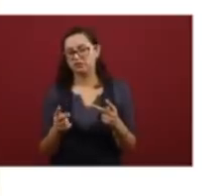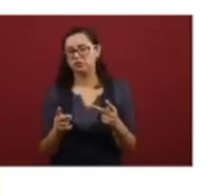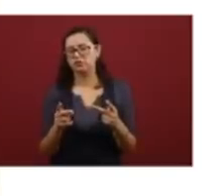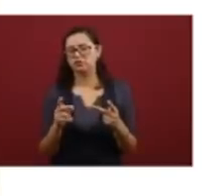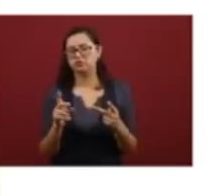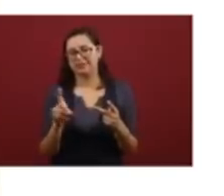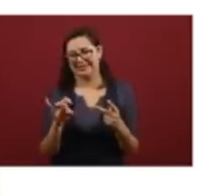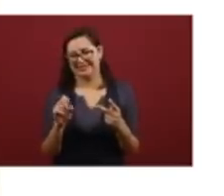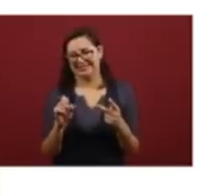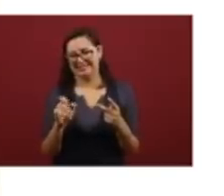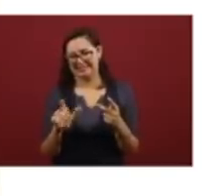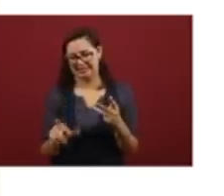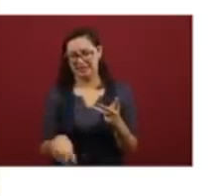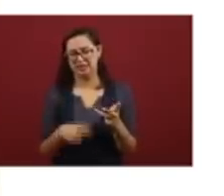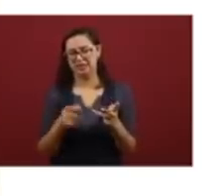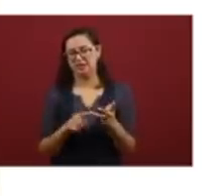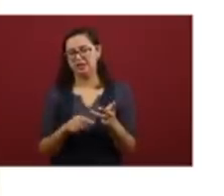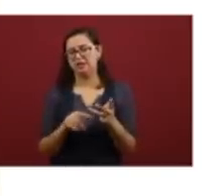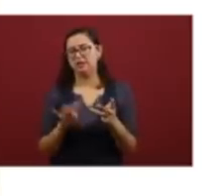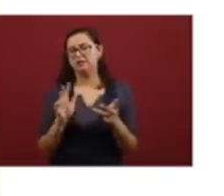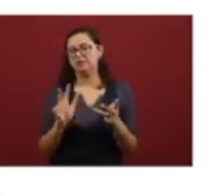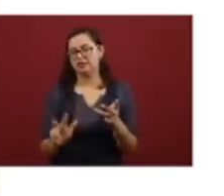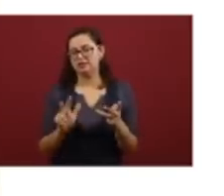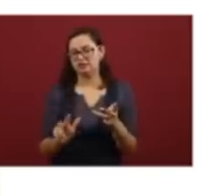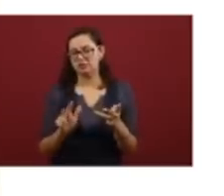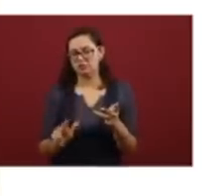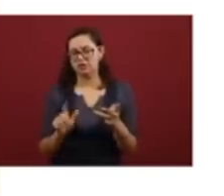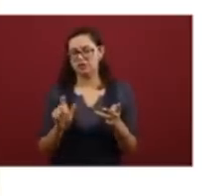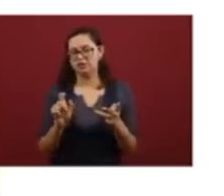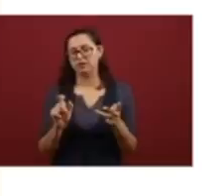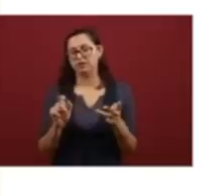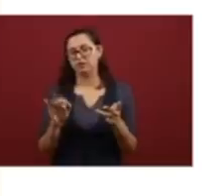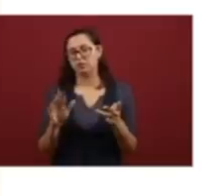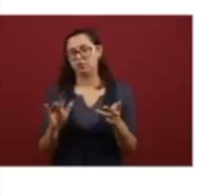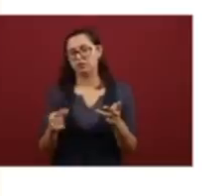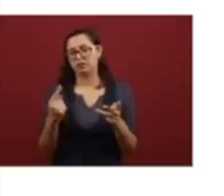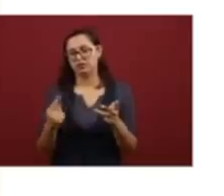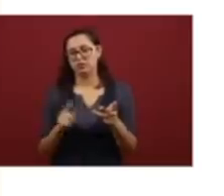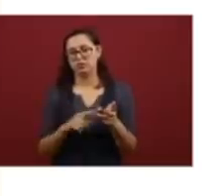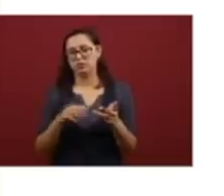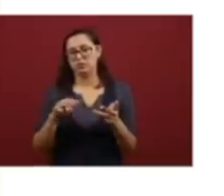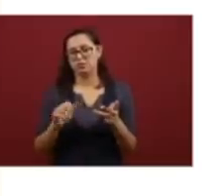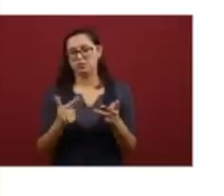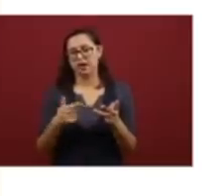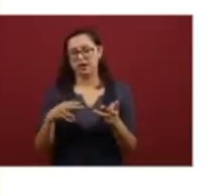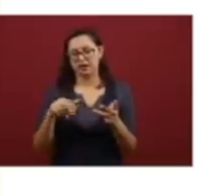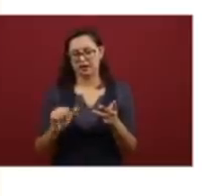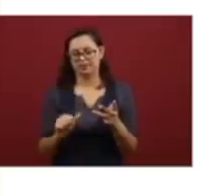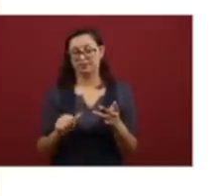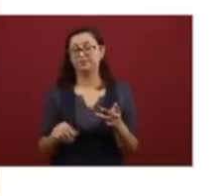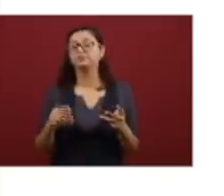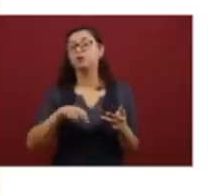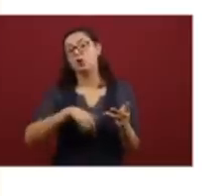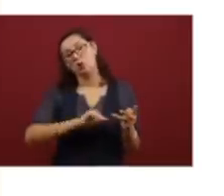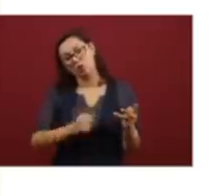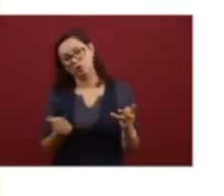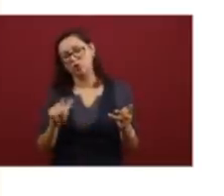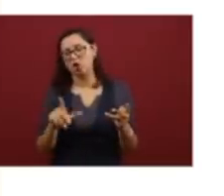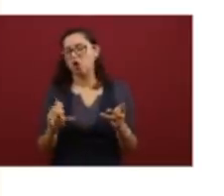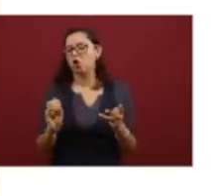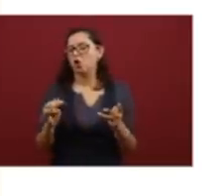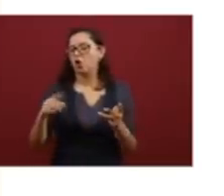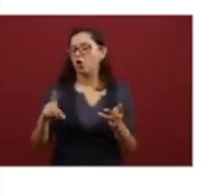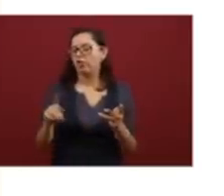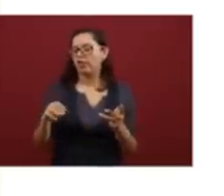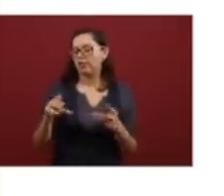y 19 pesos con 51 centavos para la gasolina regular lo demo con 20 pesos 69 centavos en